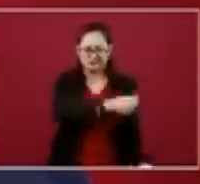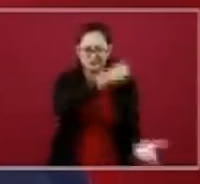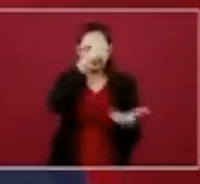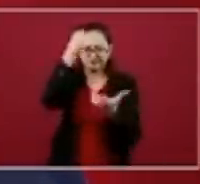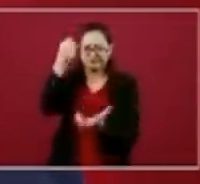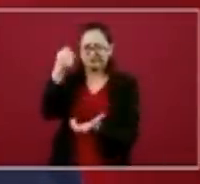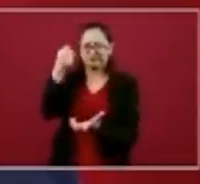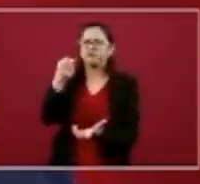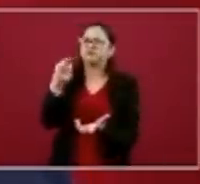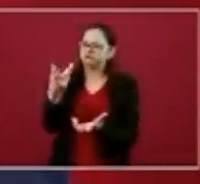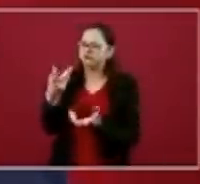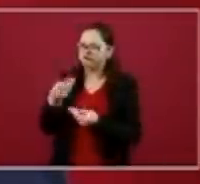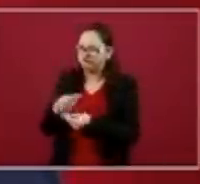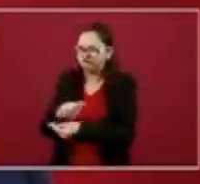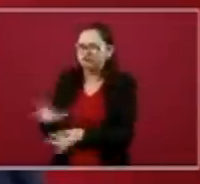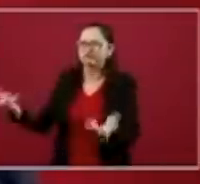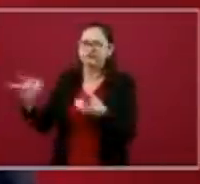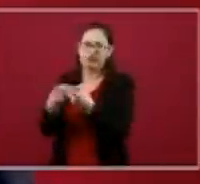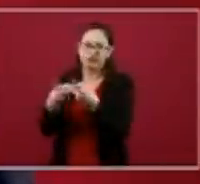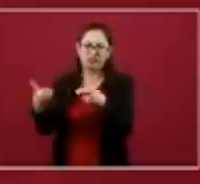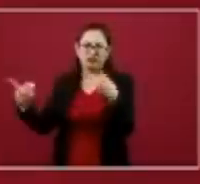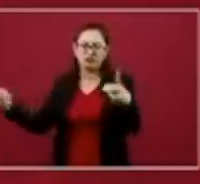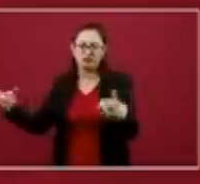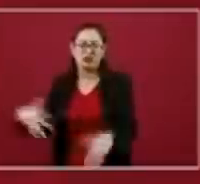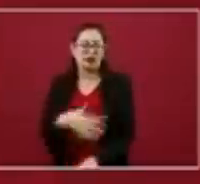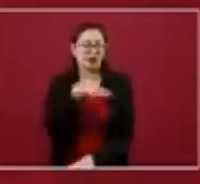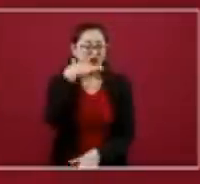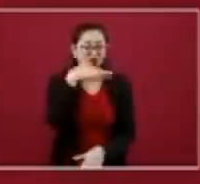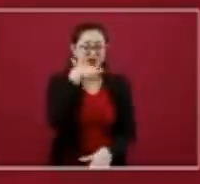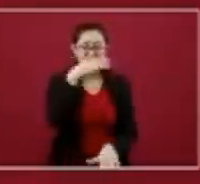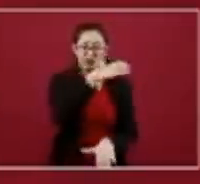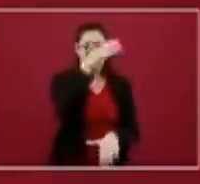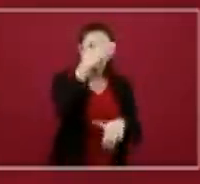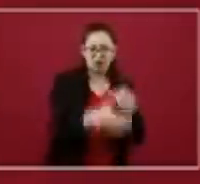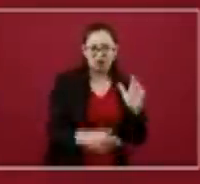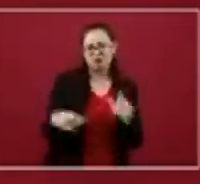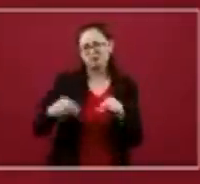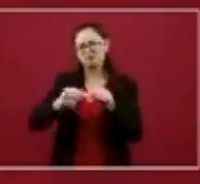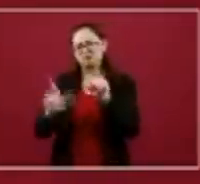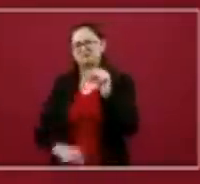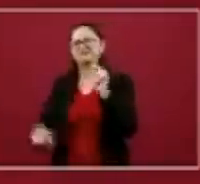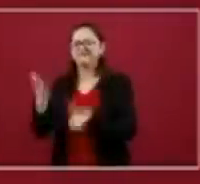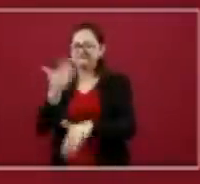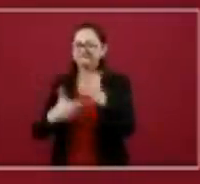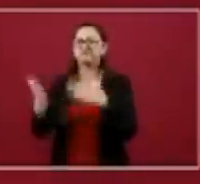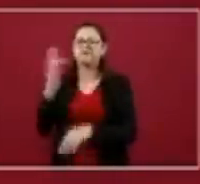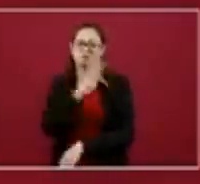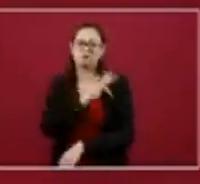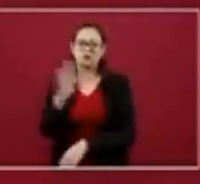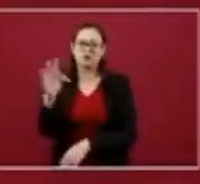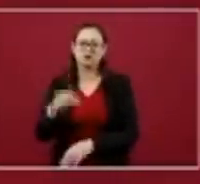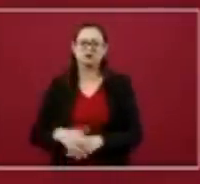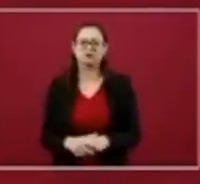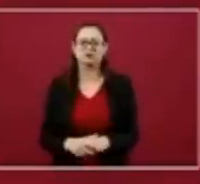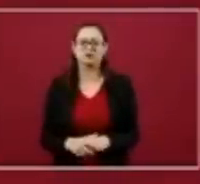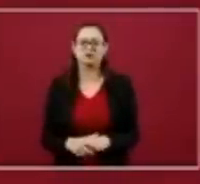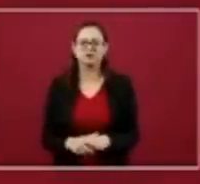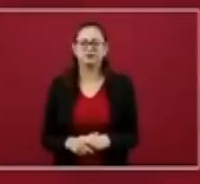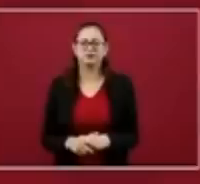Si acabamos con la corrupción, se va a lograr el renacimiento de México. va a